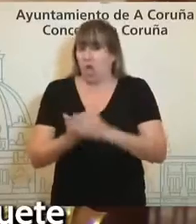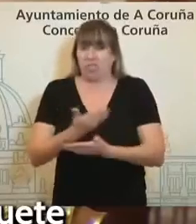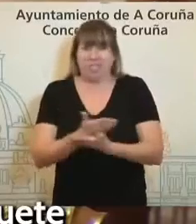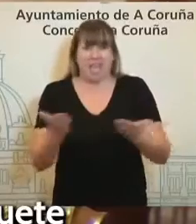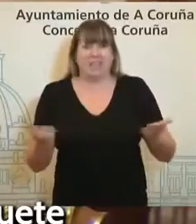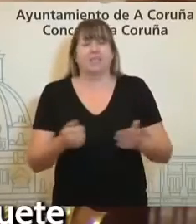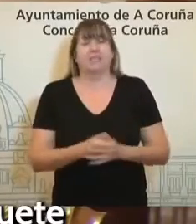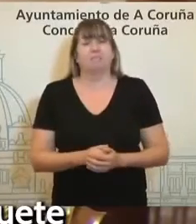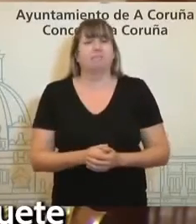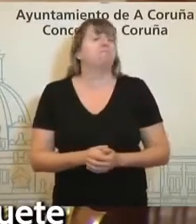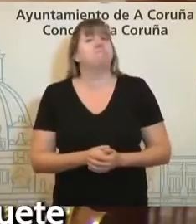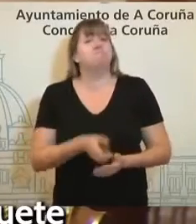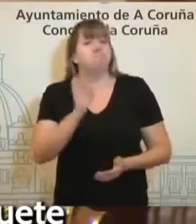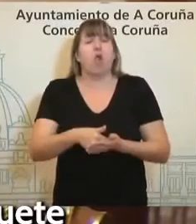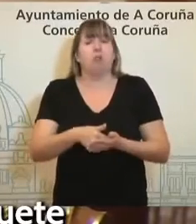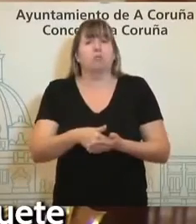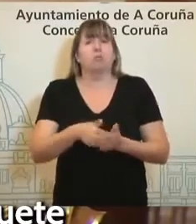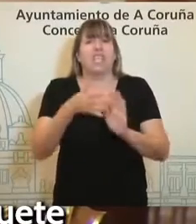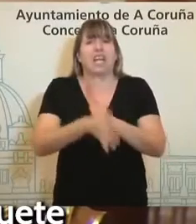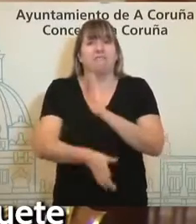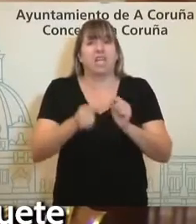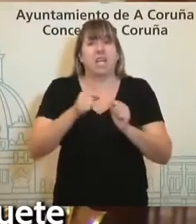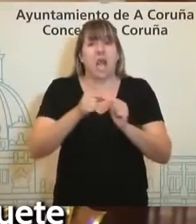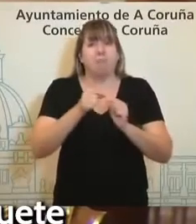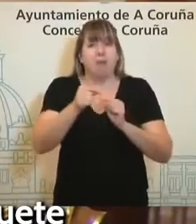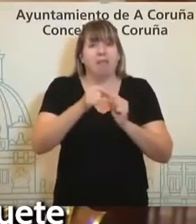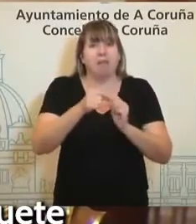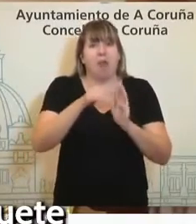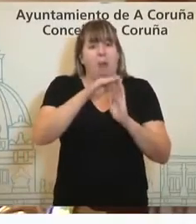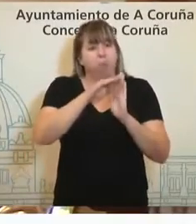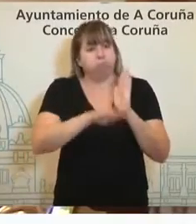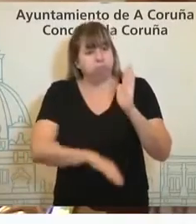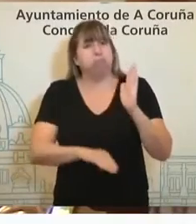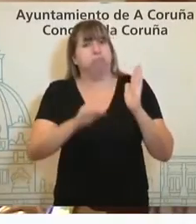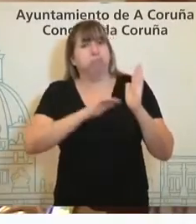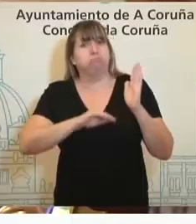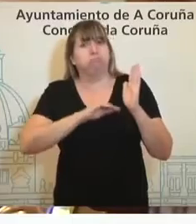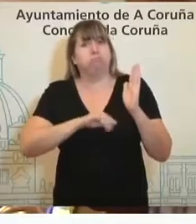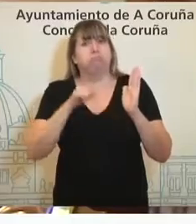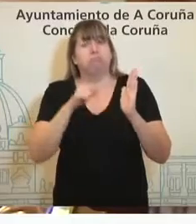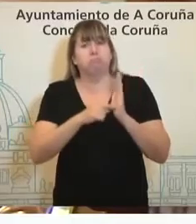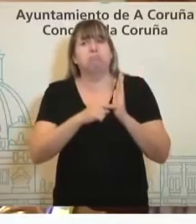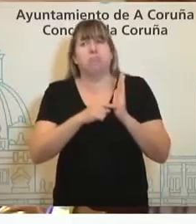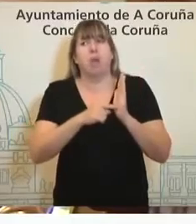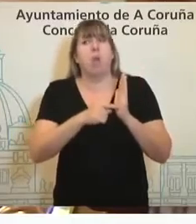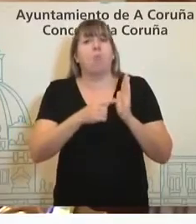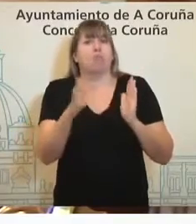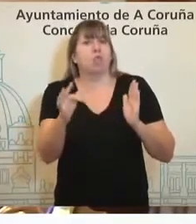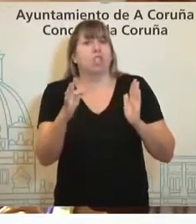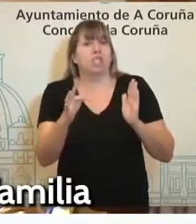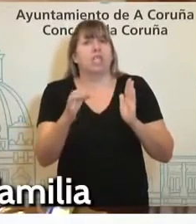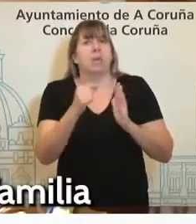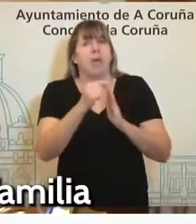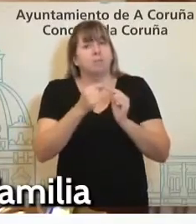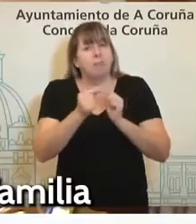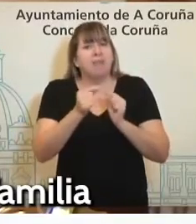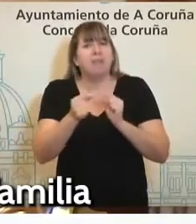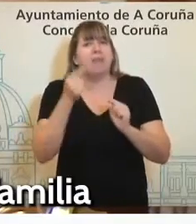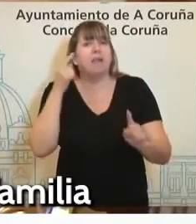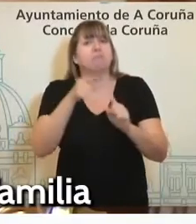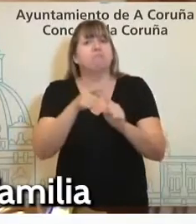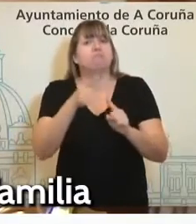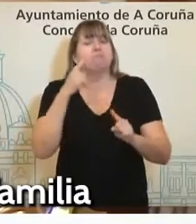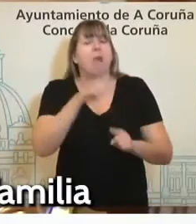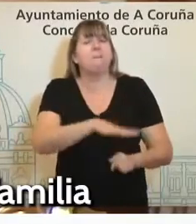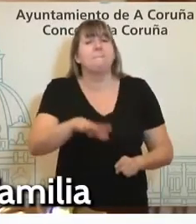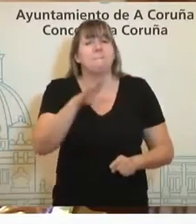Esta moción propón un profuso paquete de medidas que son positivas para o barrio dos Mallos,